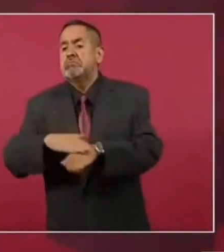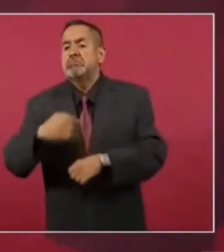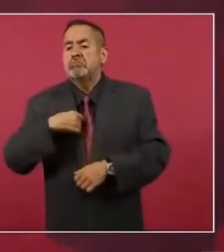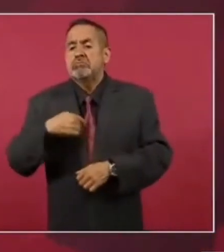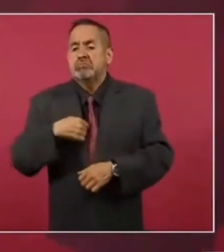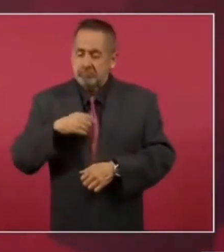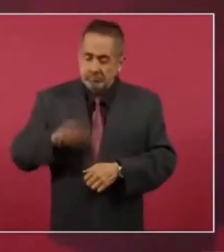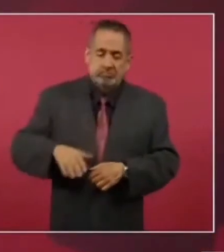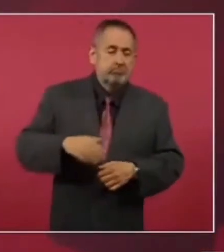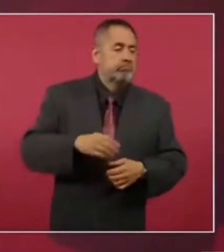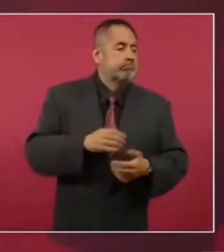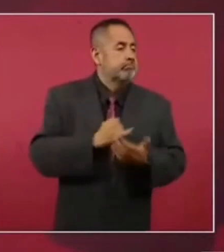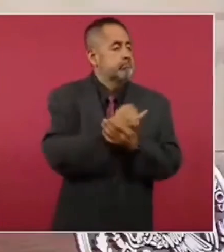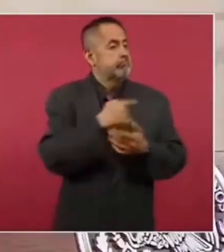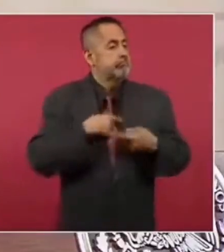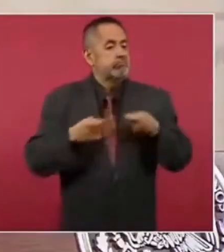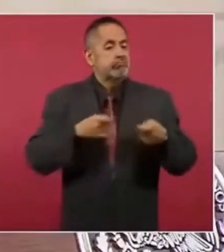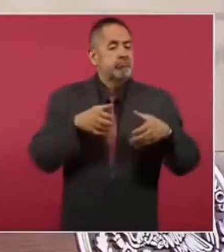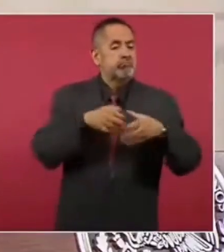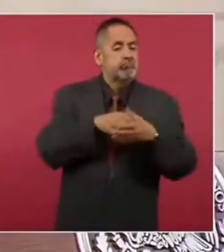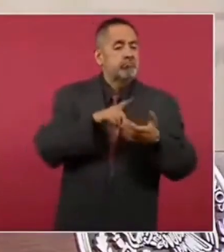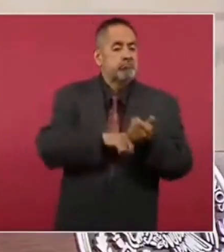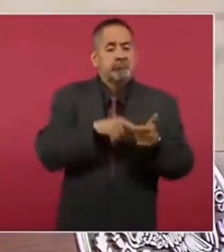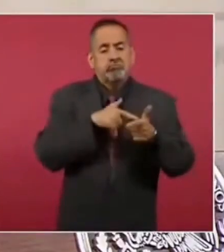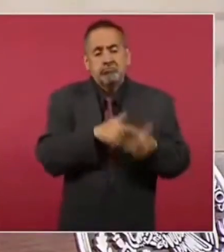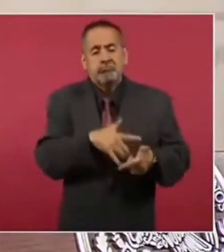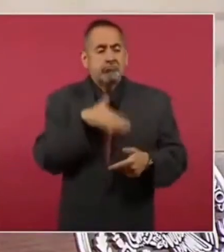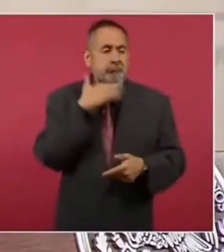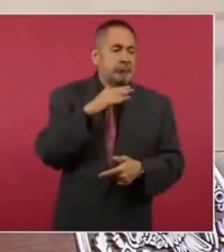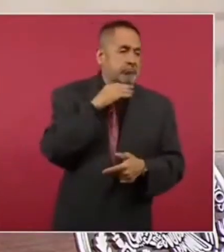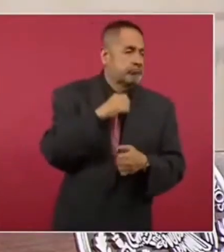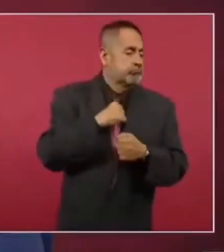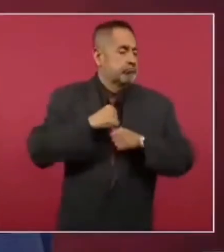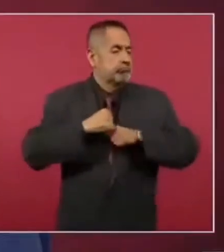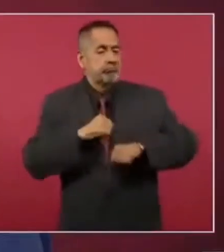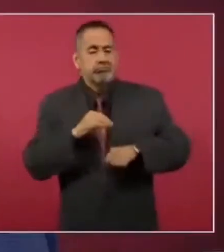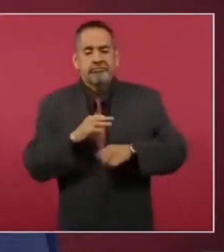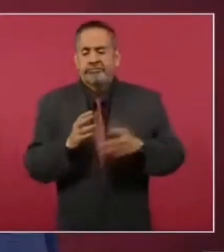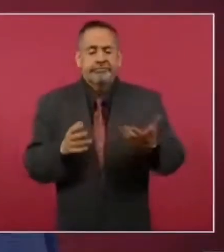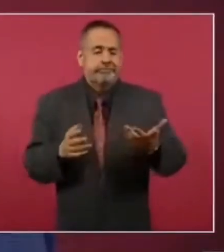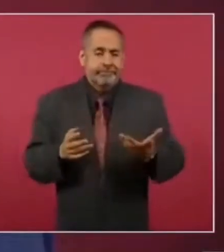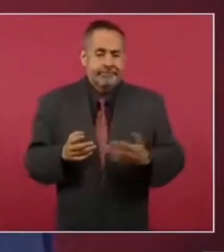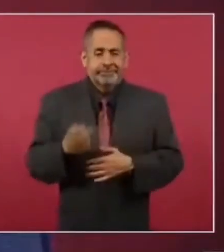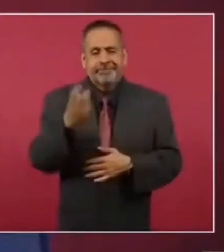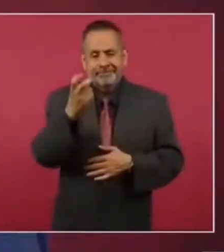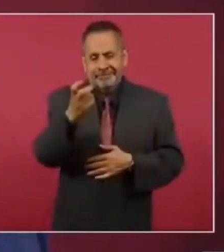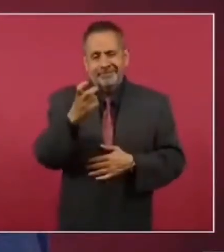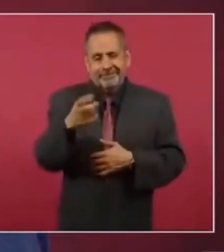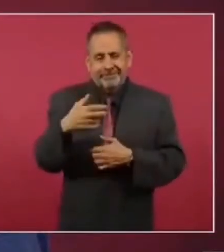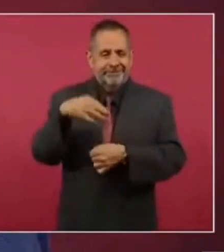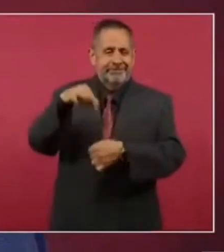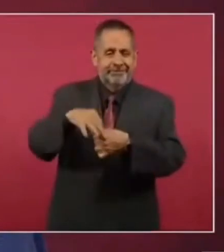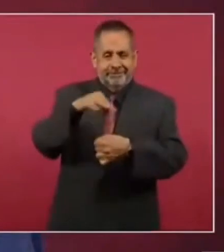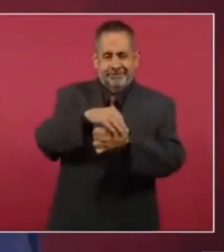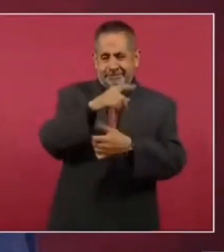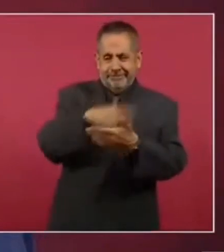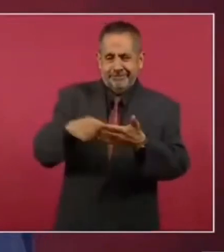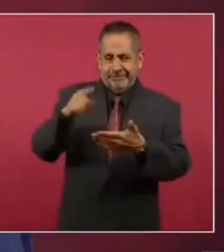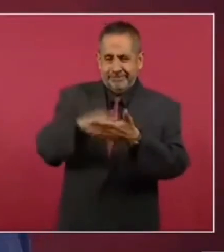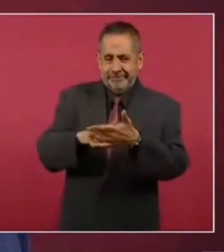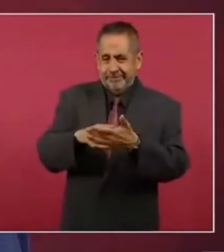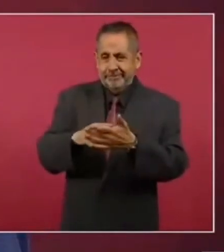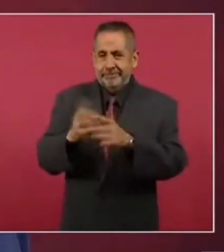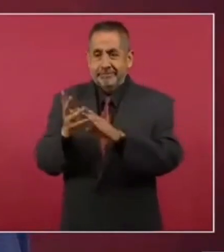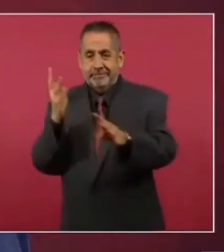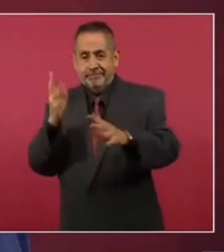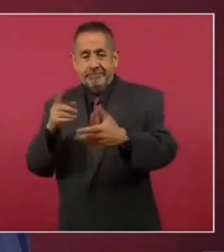un régimen de corrupción y de injusticias y de privilegios. Por eso había elecciones,